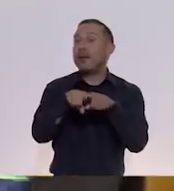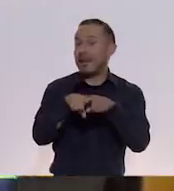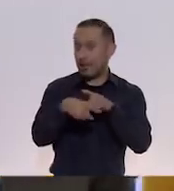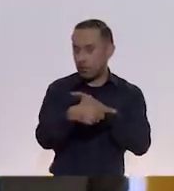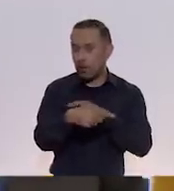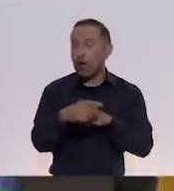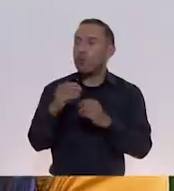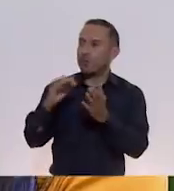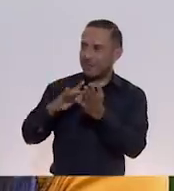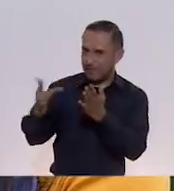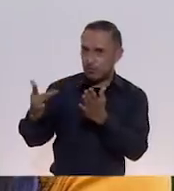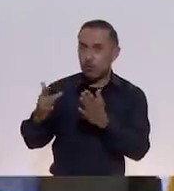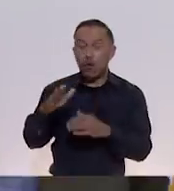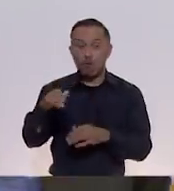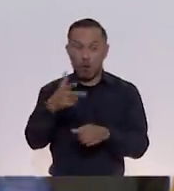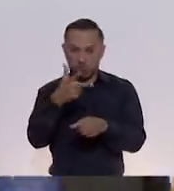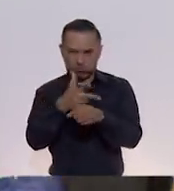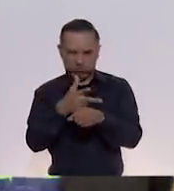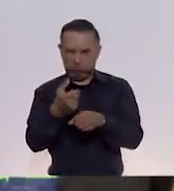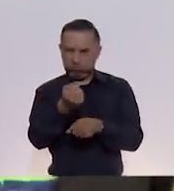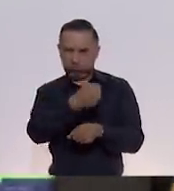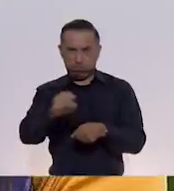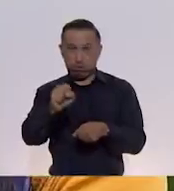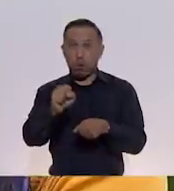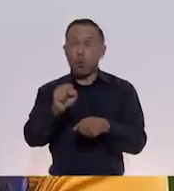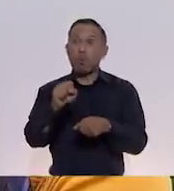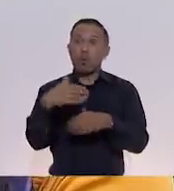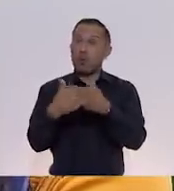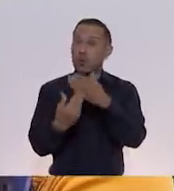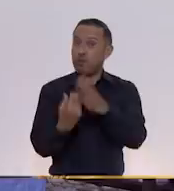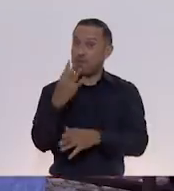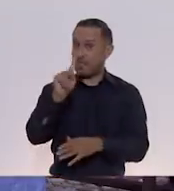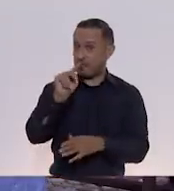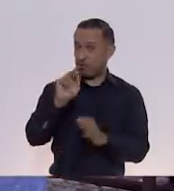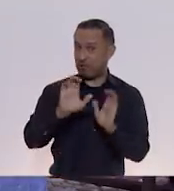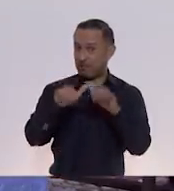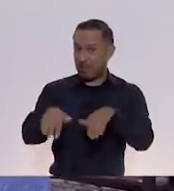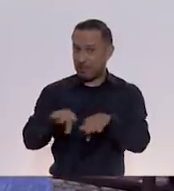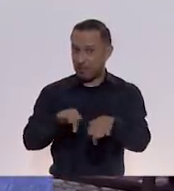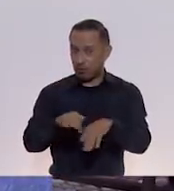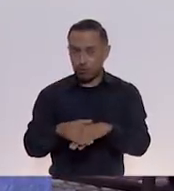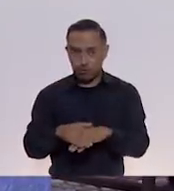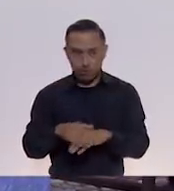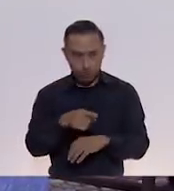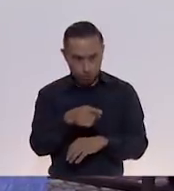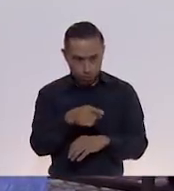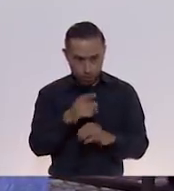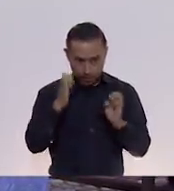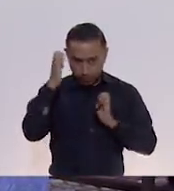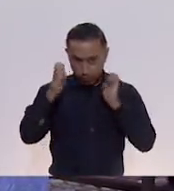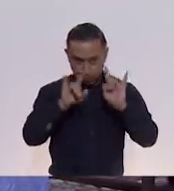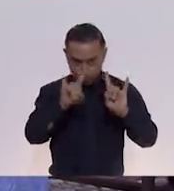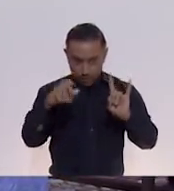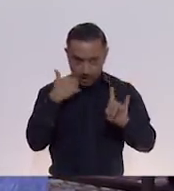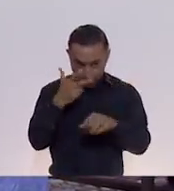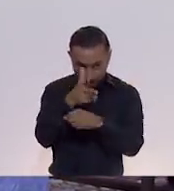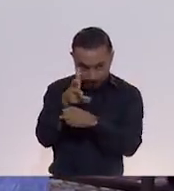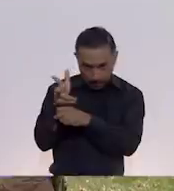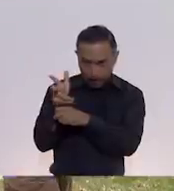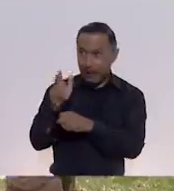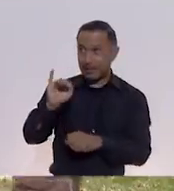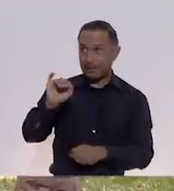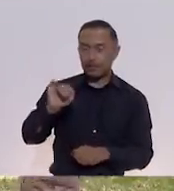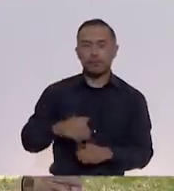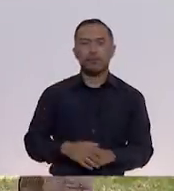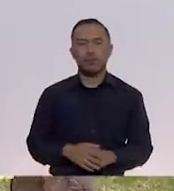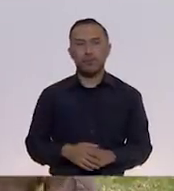tía es buenísima con la cámara y va a empezar a trabajar con la nueva televisora. ¿Quieres ir a grabar la nueva exposición? Sí. Cuídala.